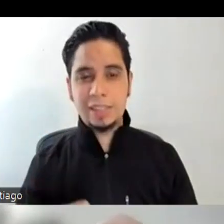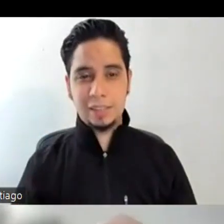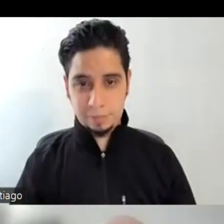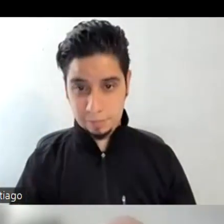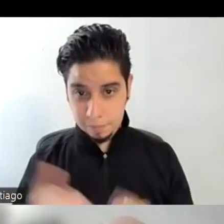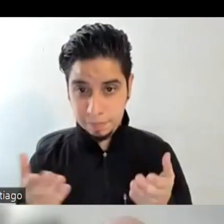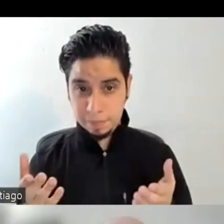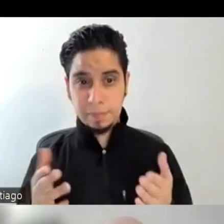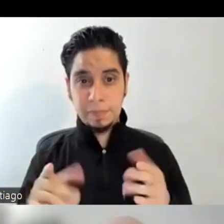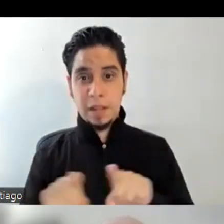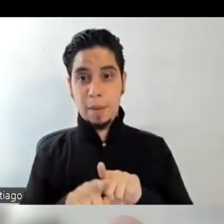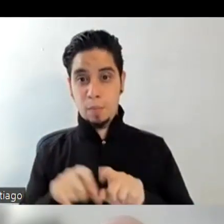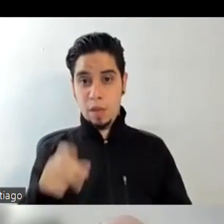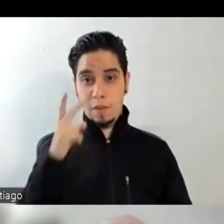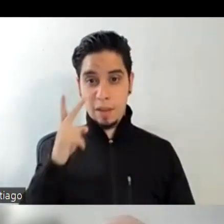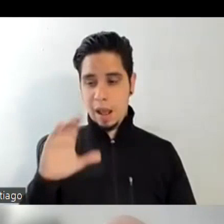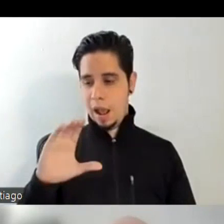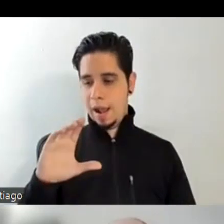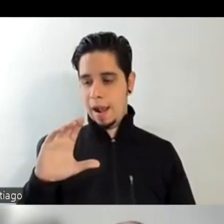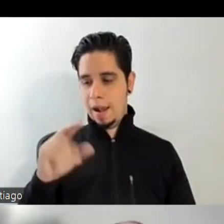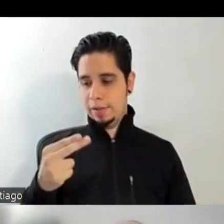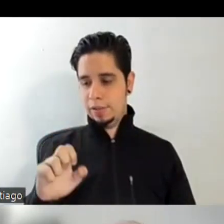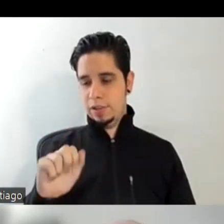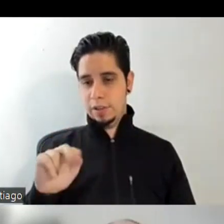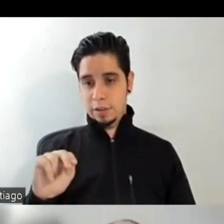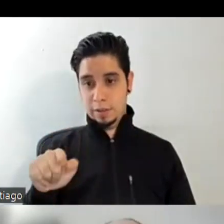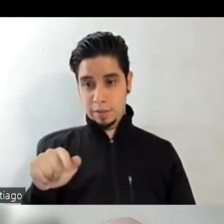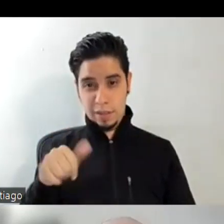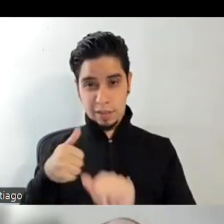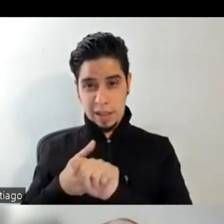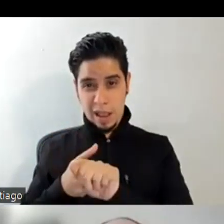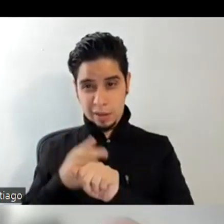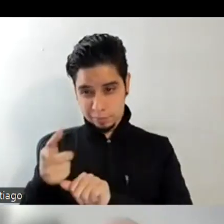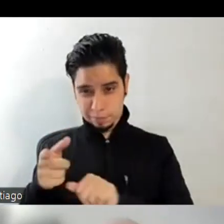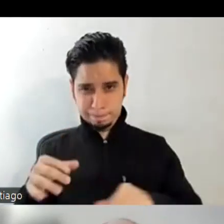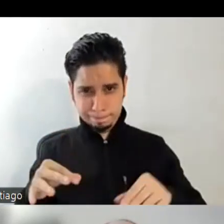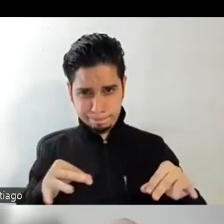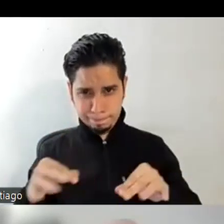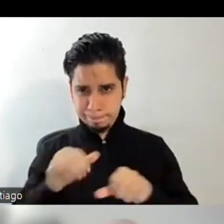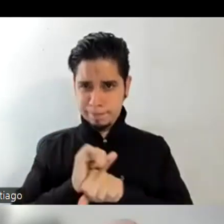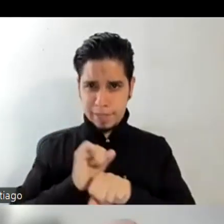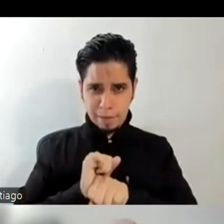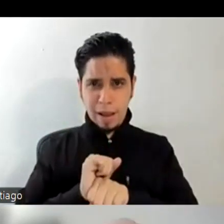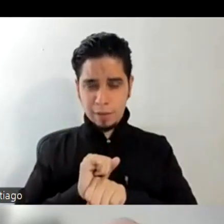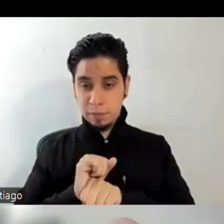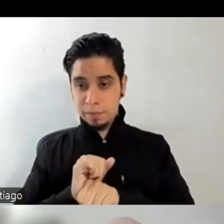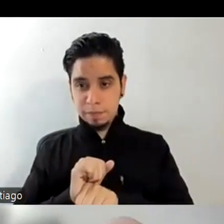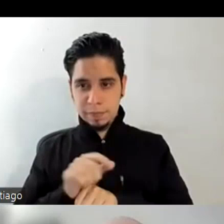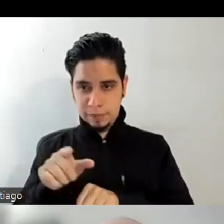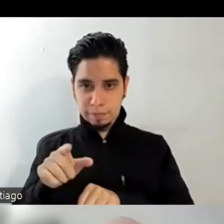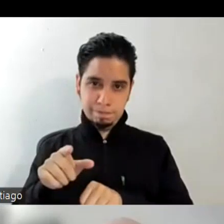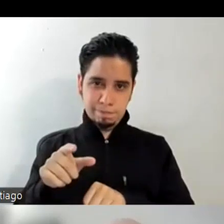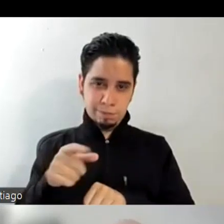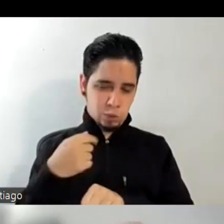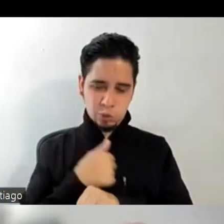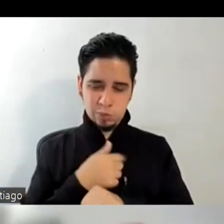aquí. Y mira, Chenan, detrás del bastidor que dice Artefusión, Chenan Martínez está ahí detrás. Créalo por fe, y nosotros también lo creemos.